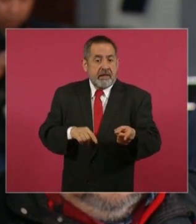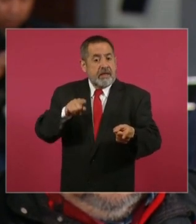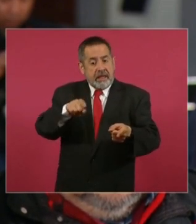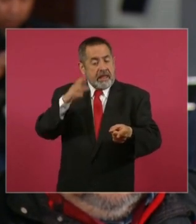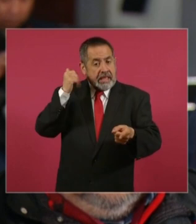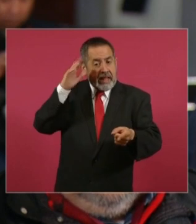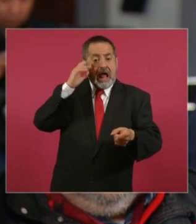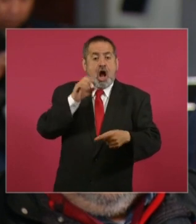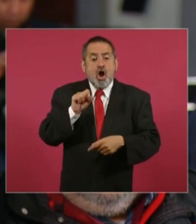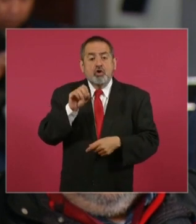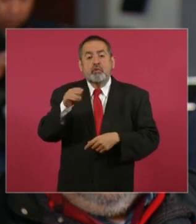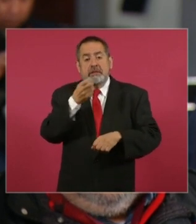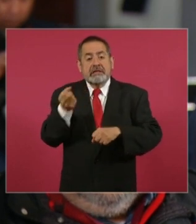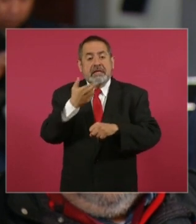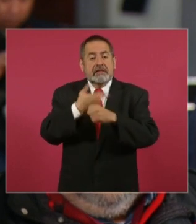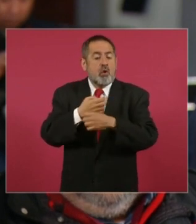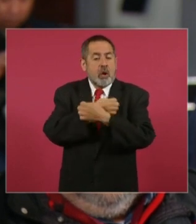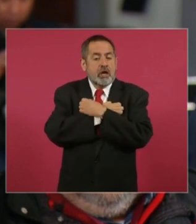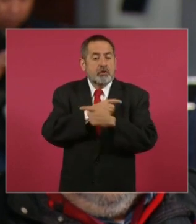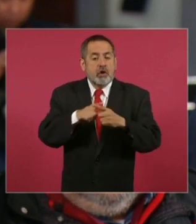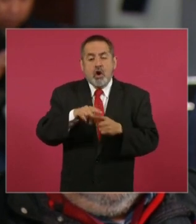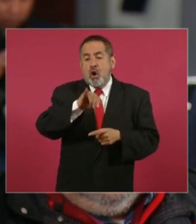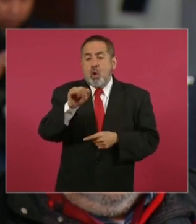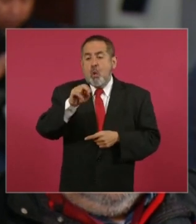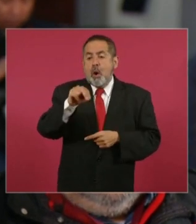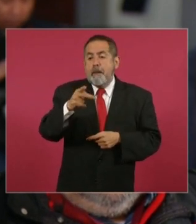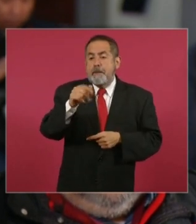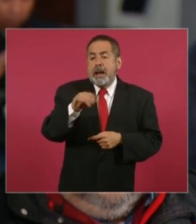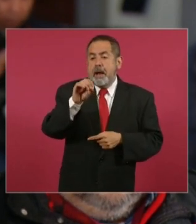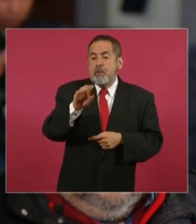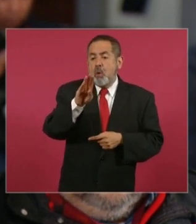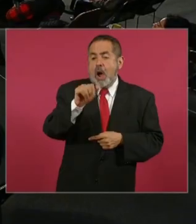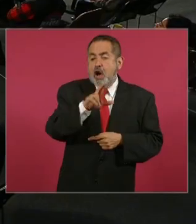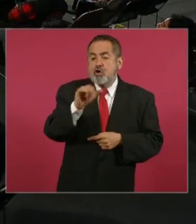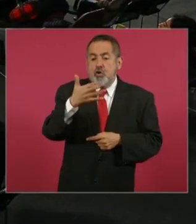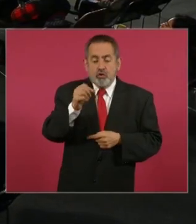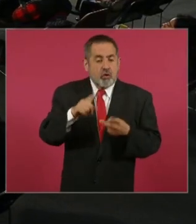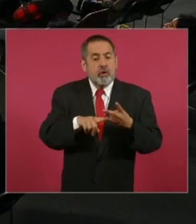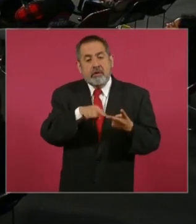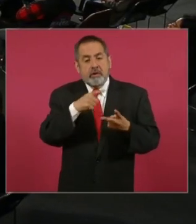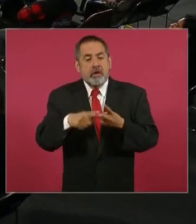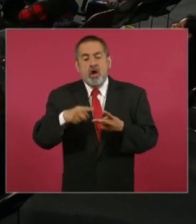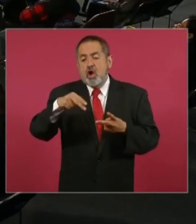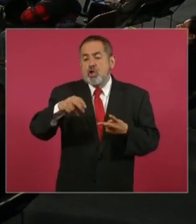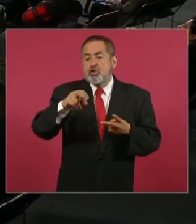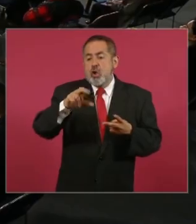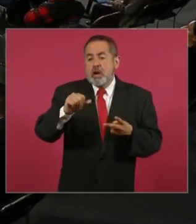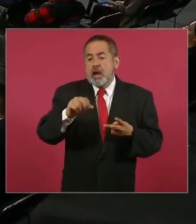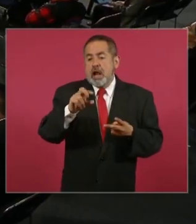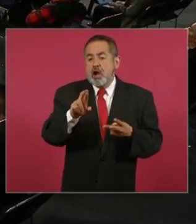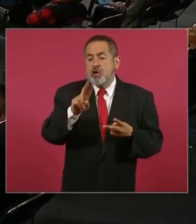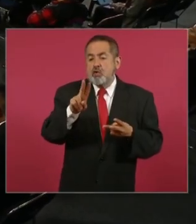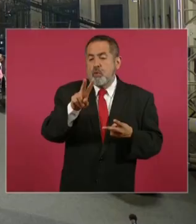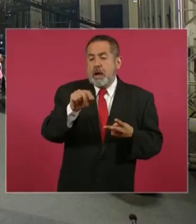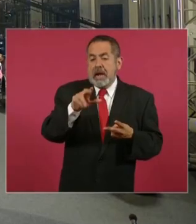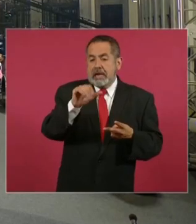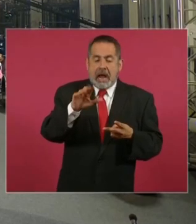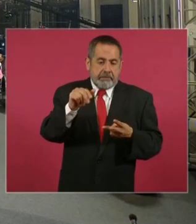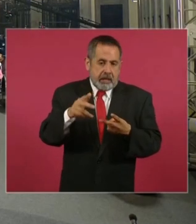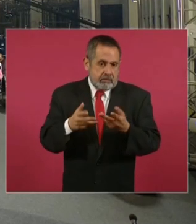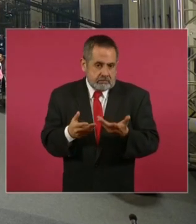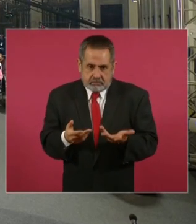se encontraba el subsecretario de Educación Media Superior, Juan Pablo Arroyo, y también la maestra Nora Rubalcaba. No sé